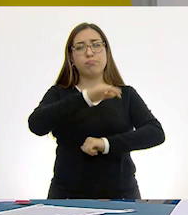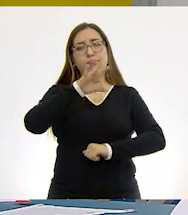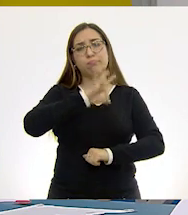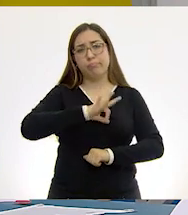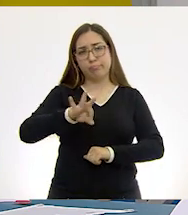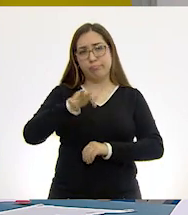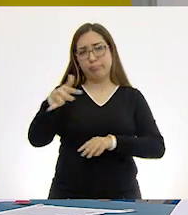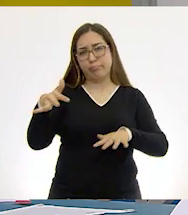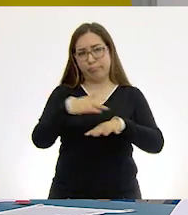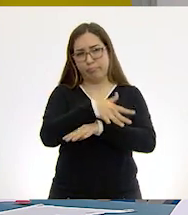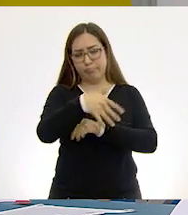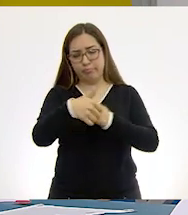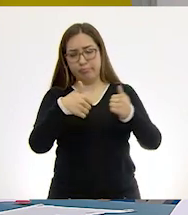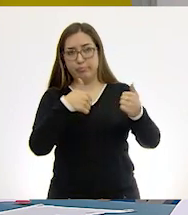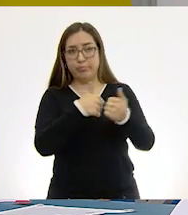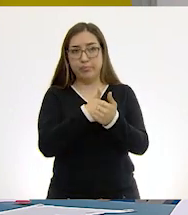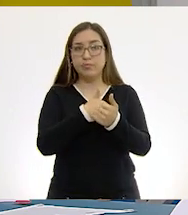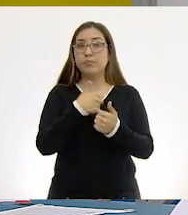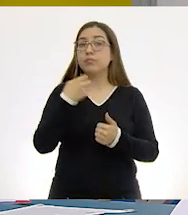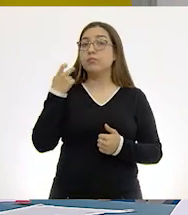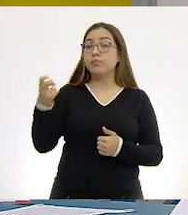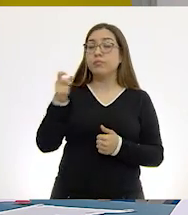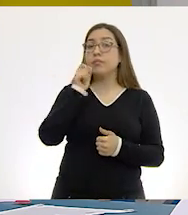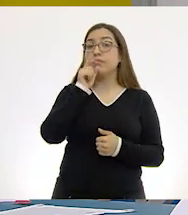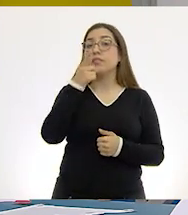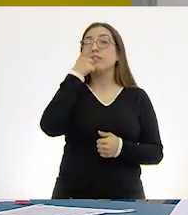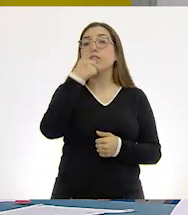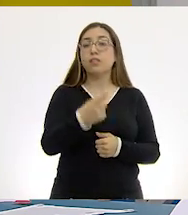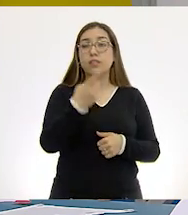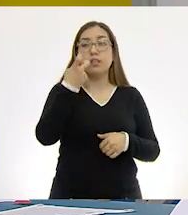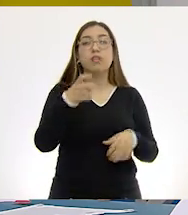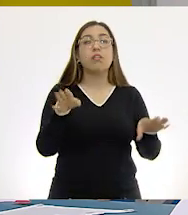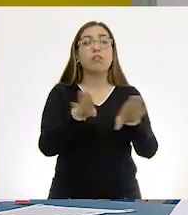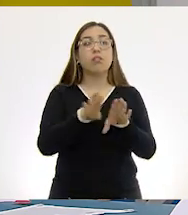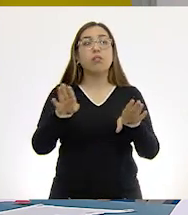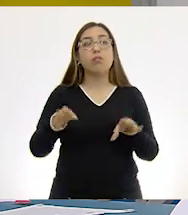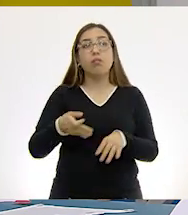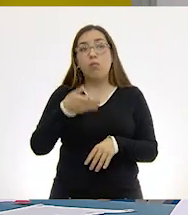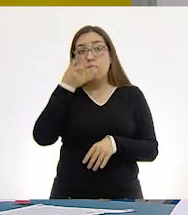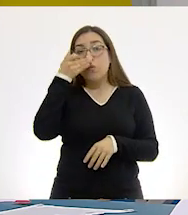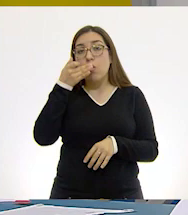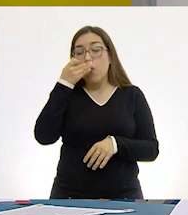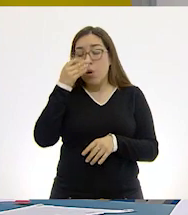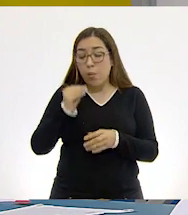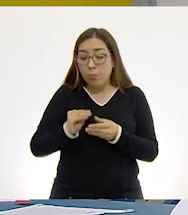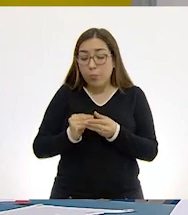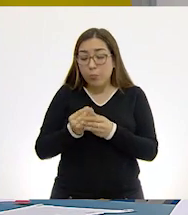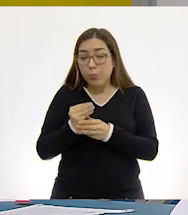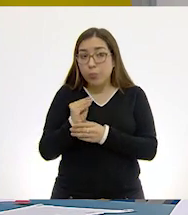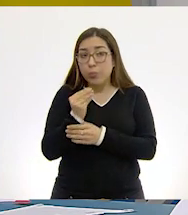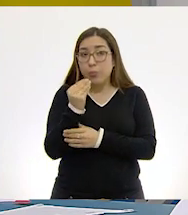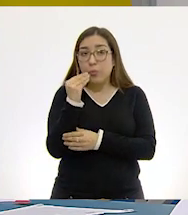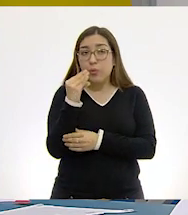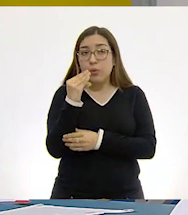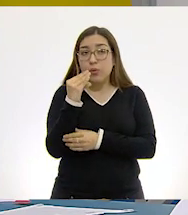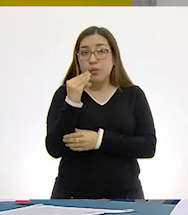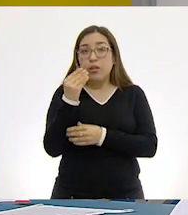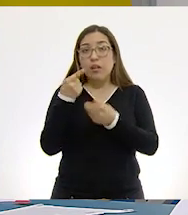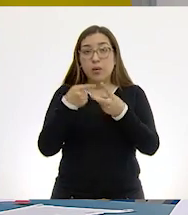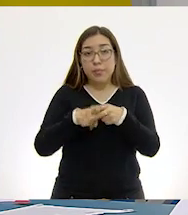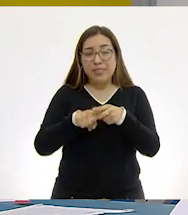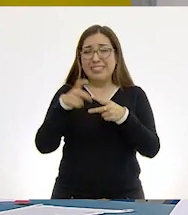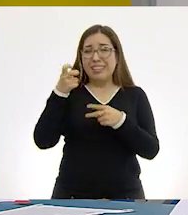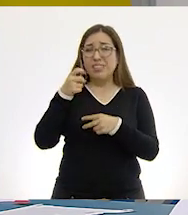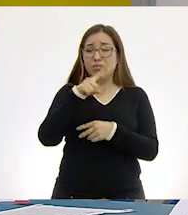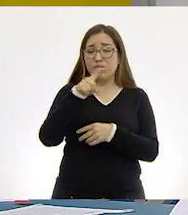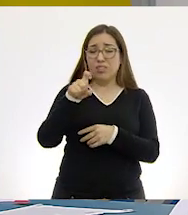pie de foto, también nos dice del origen de las plantas con flor. En realidad ocurrió hace aproximadamente